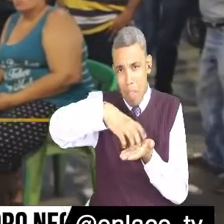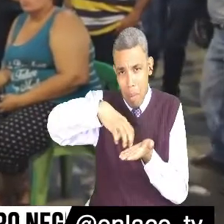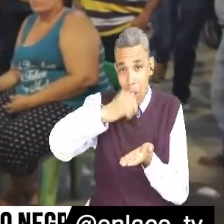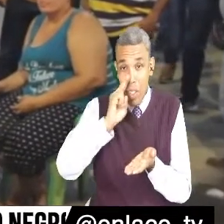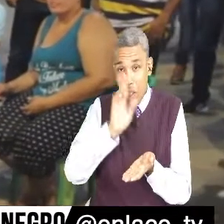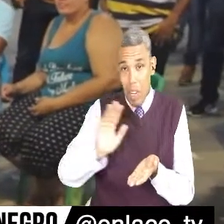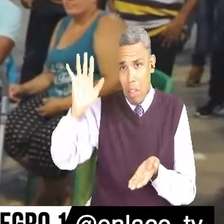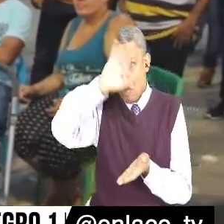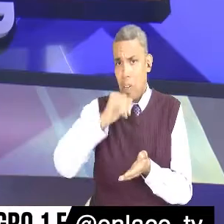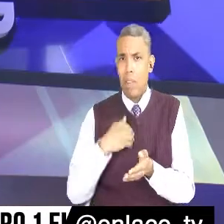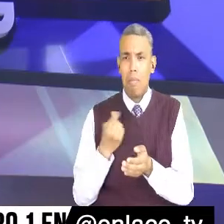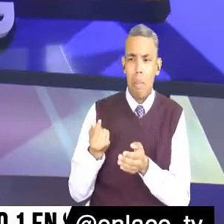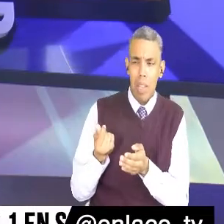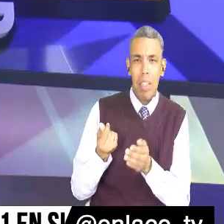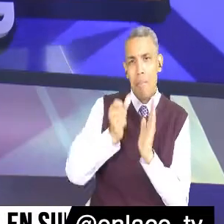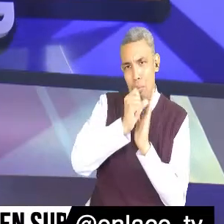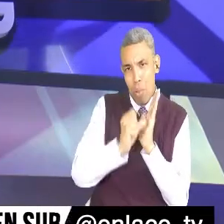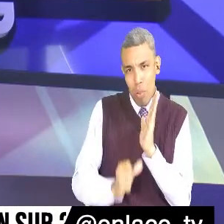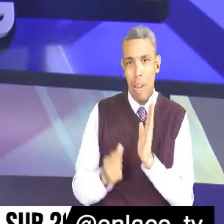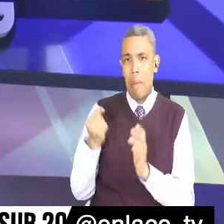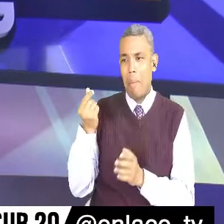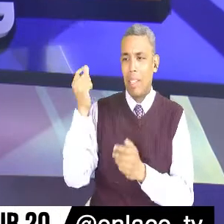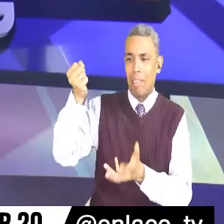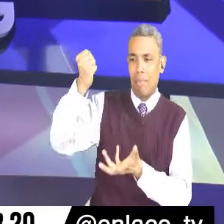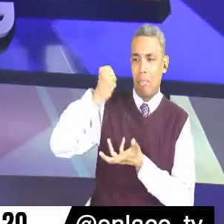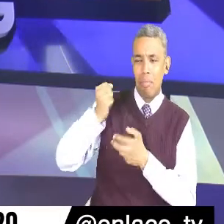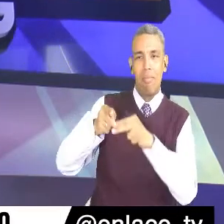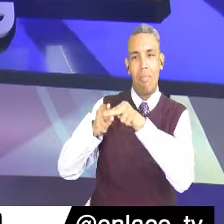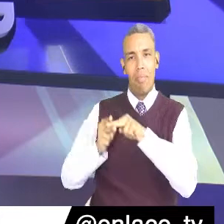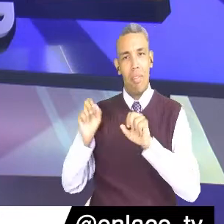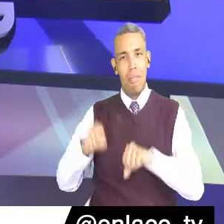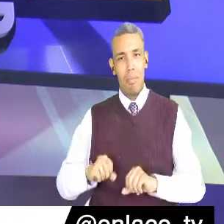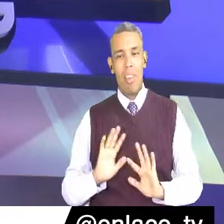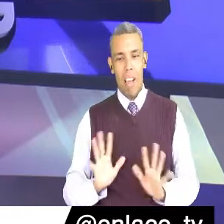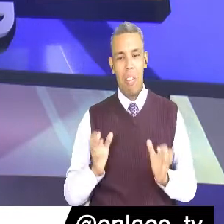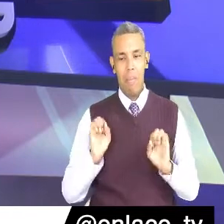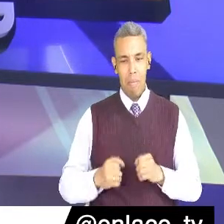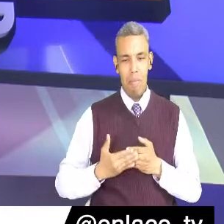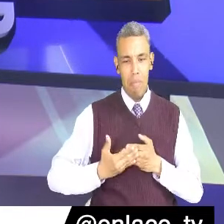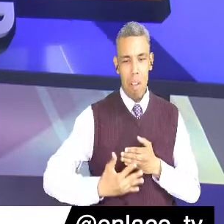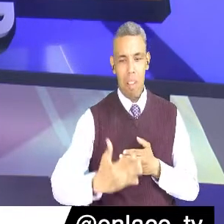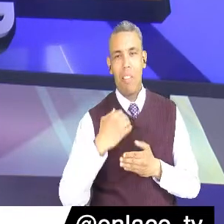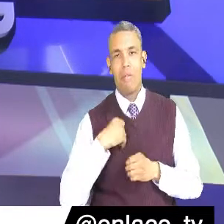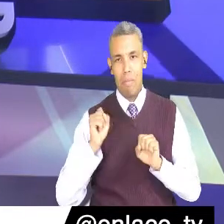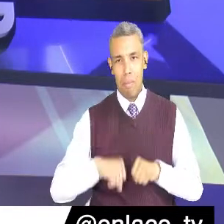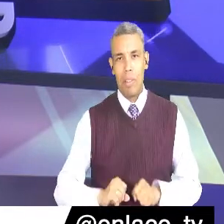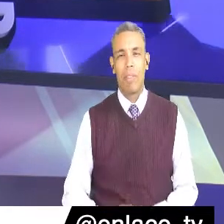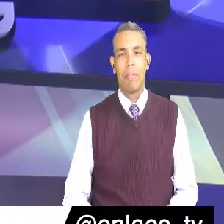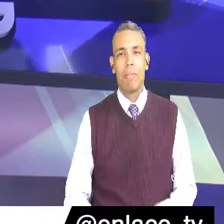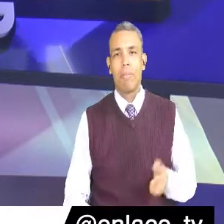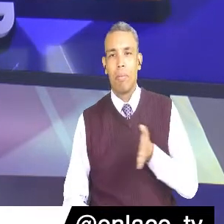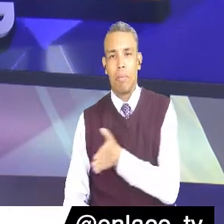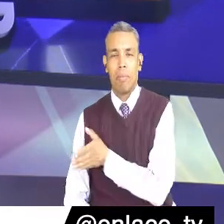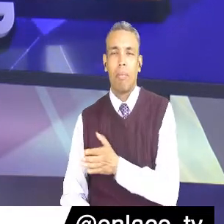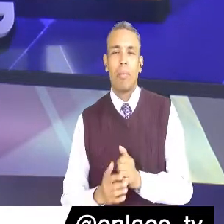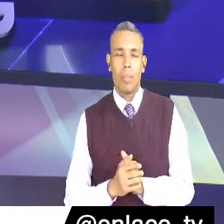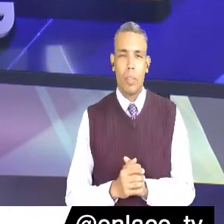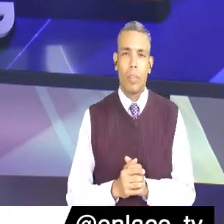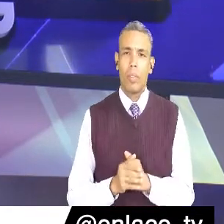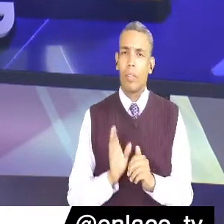nacional, entre otros. Y comienzan el próximo lunes 3 de abril las postulaciones al proyecto de vivienda Ciudadela